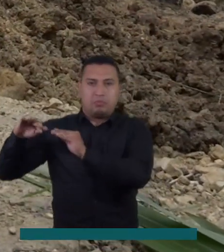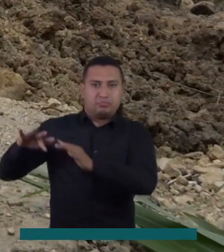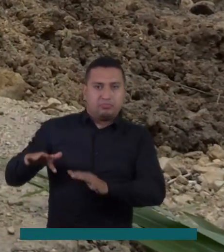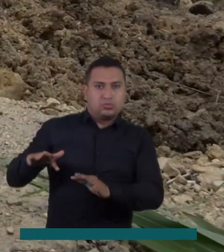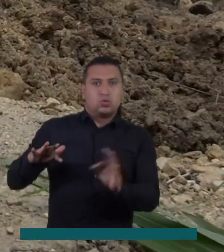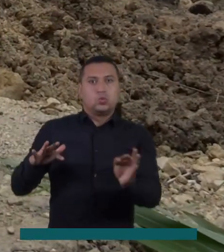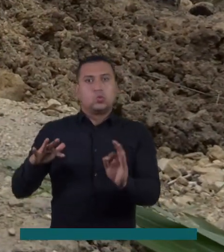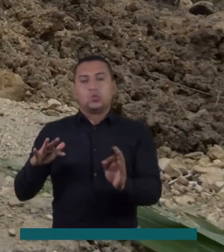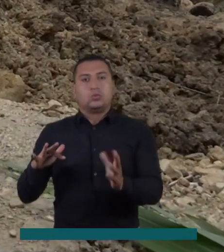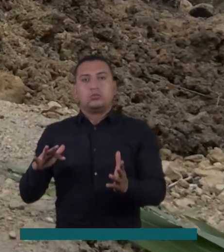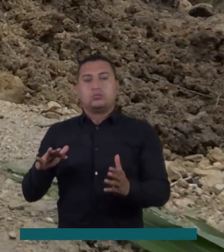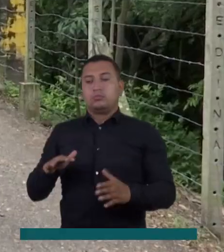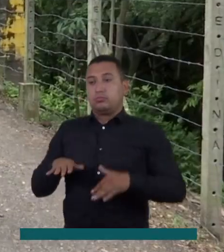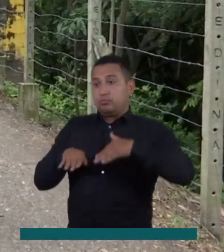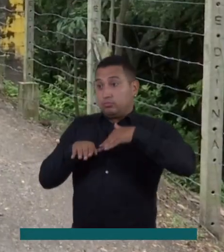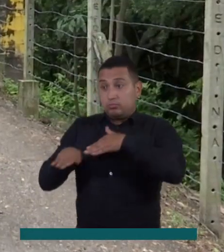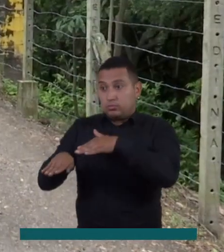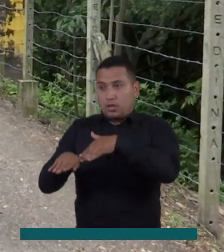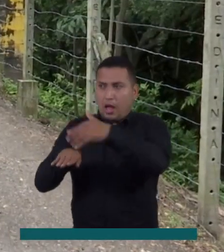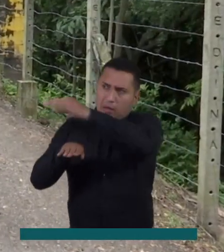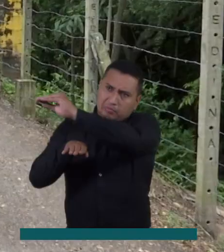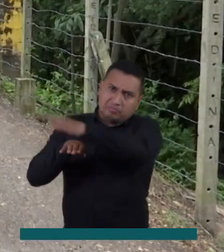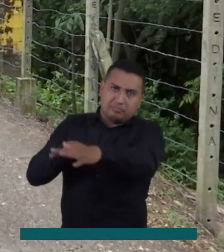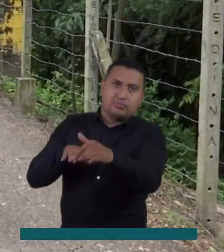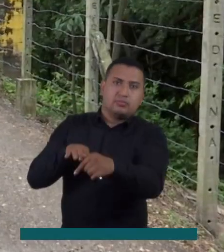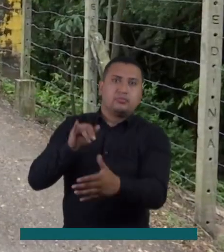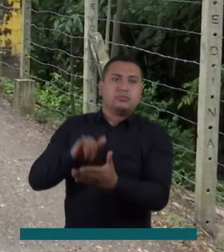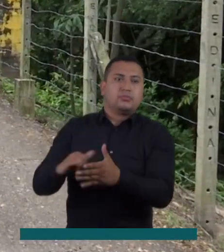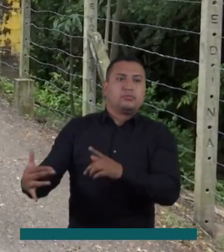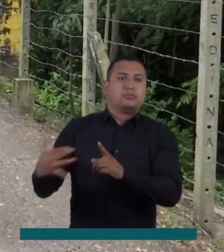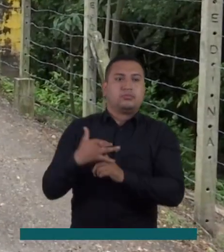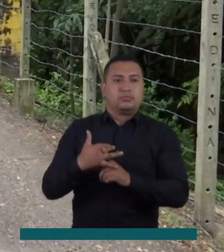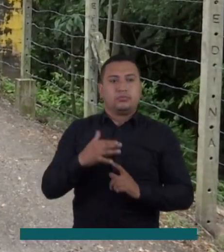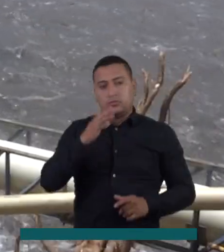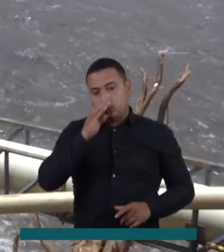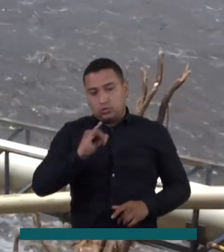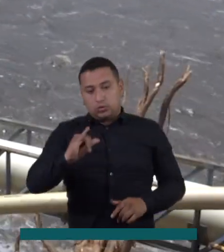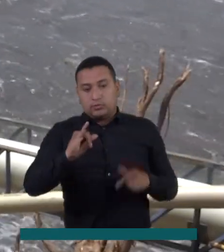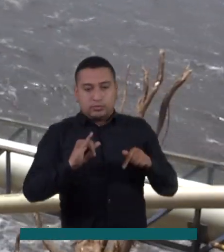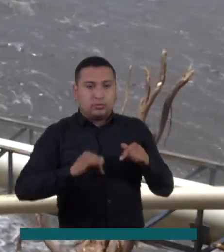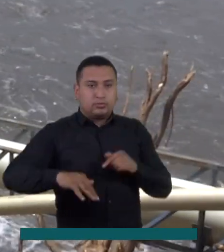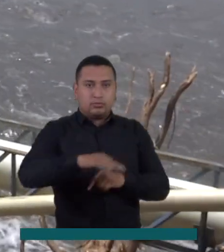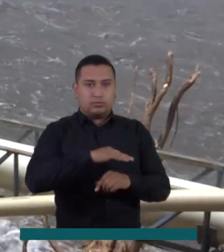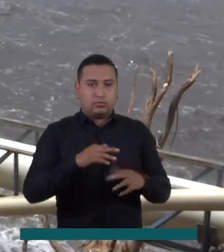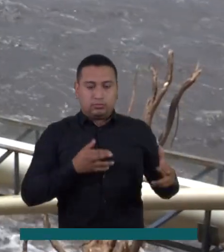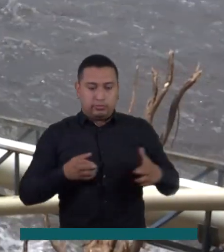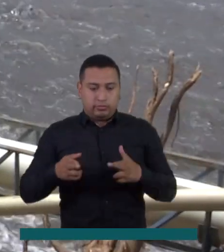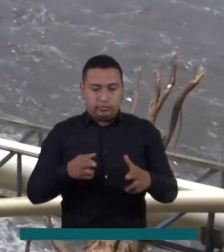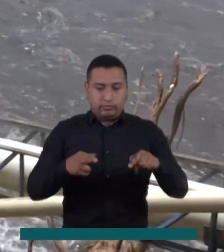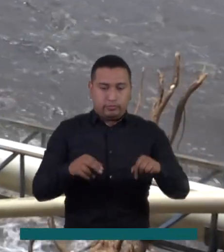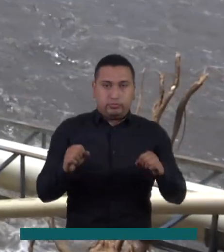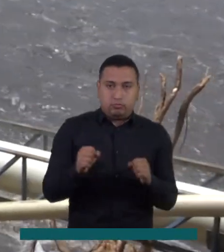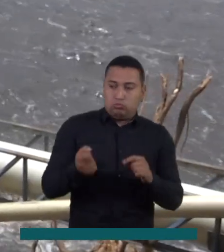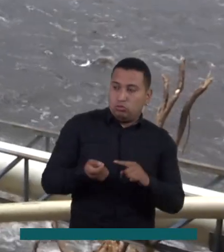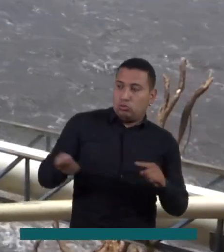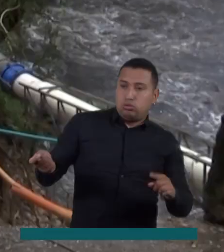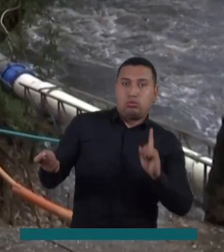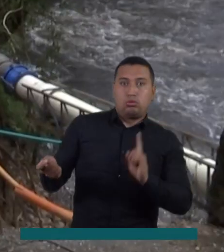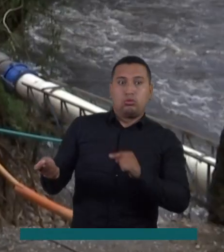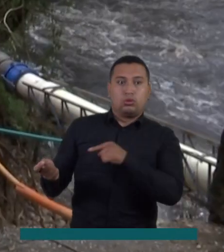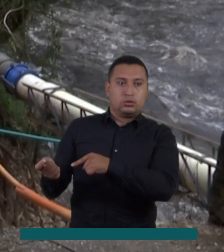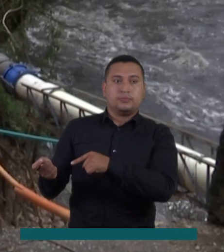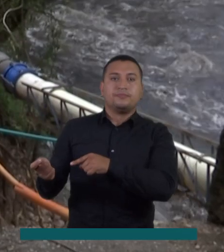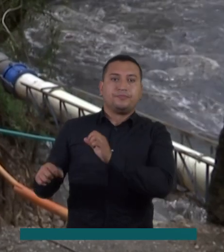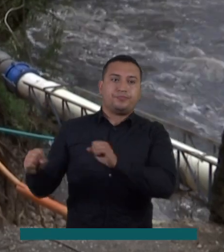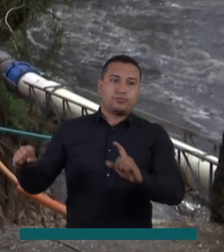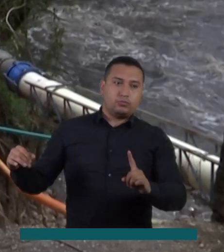vías urbanas del municipio. La preocupación en Tocaima es que el cauce del río Bogotá asomado a las precipitaciones puede causar un daño grave en las